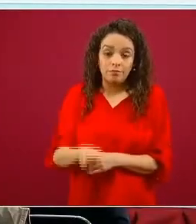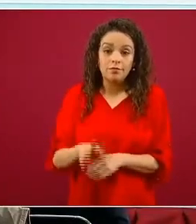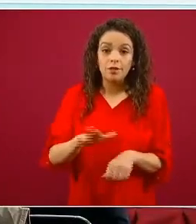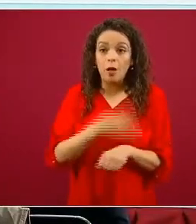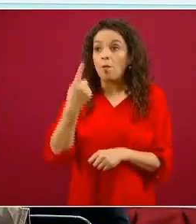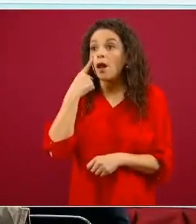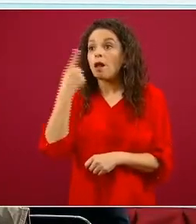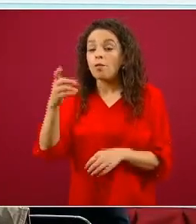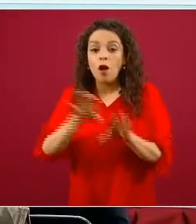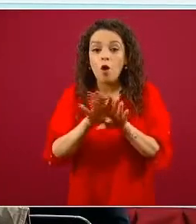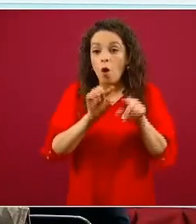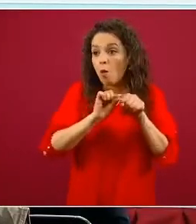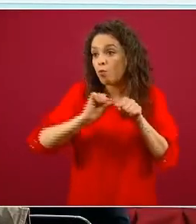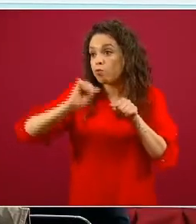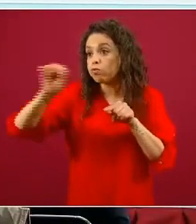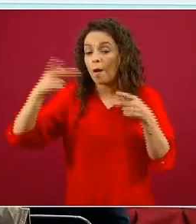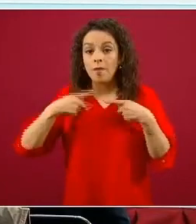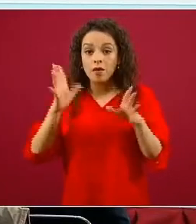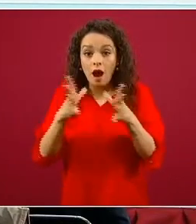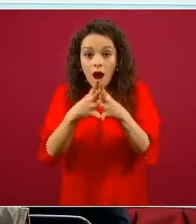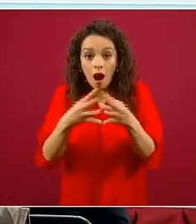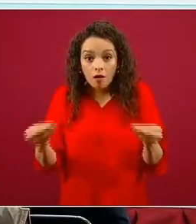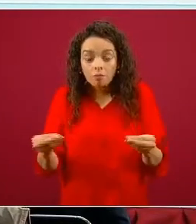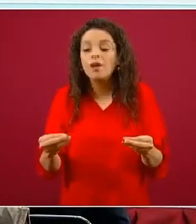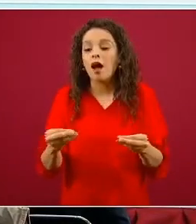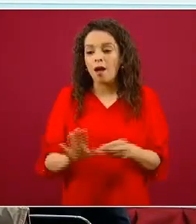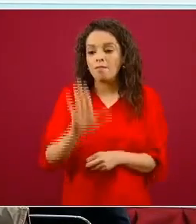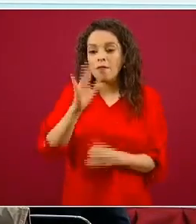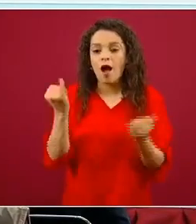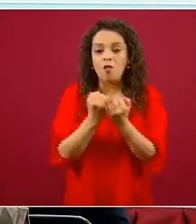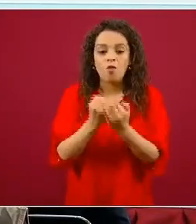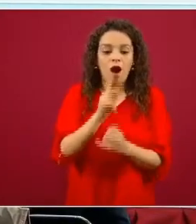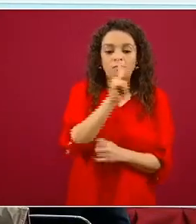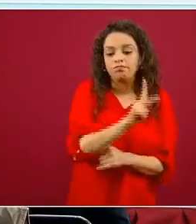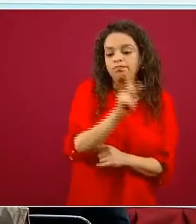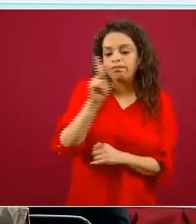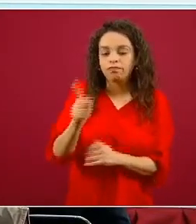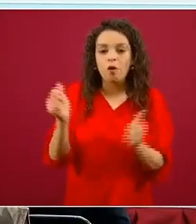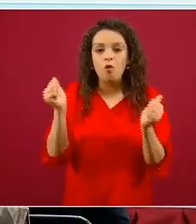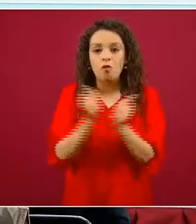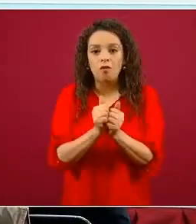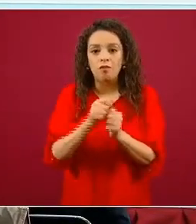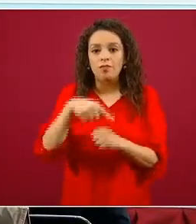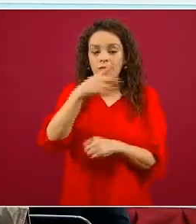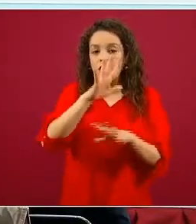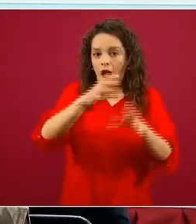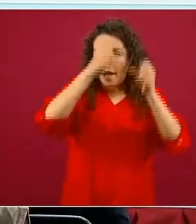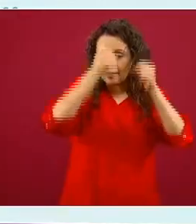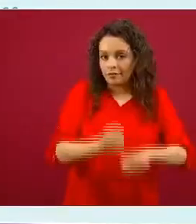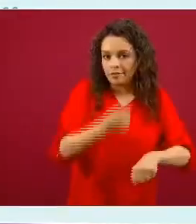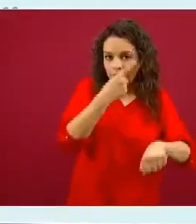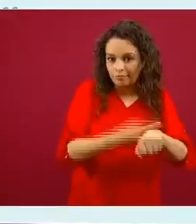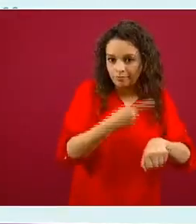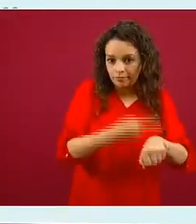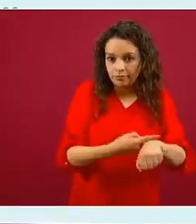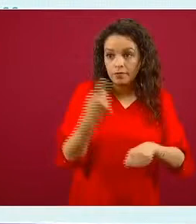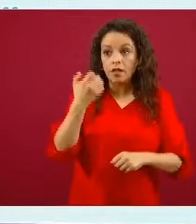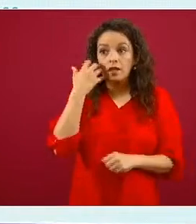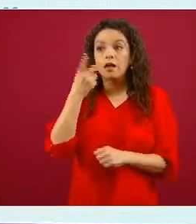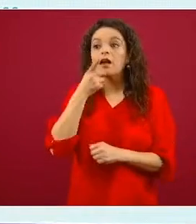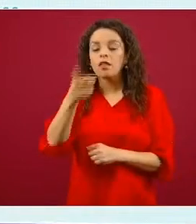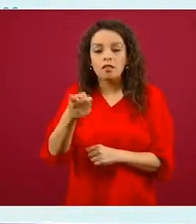curva de recuperados continúa paralela a la del total de casos confirmados, lo que quiere decir que